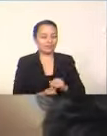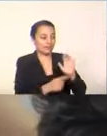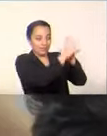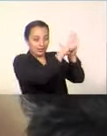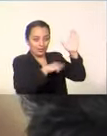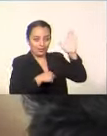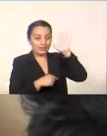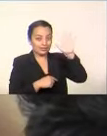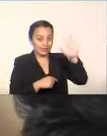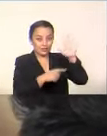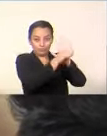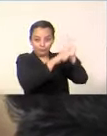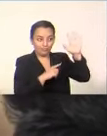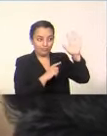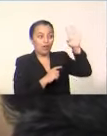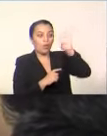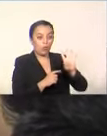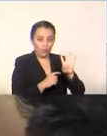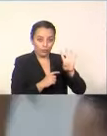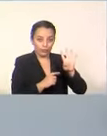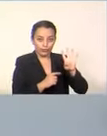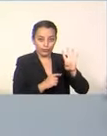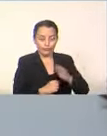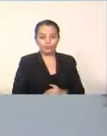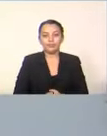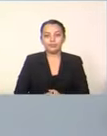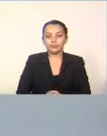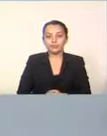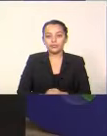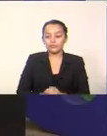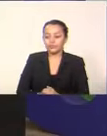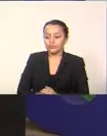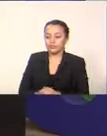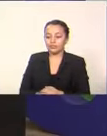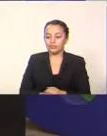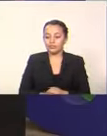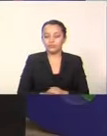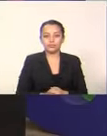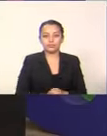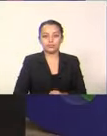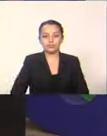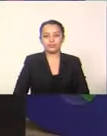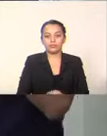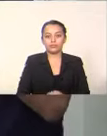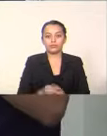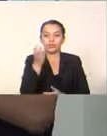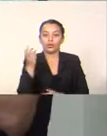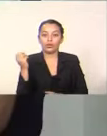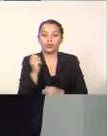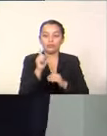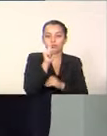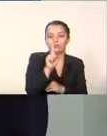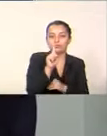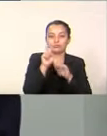Y como presté 1, me queda 4 pequeño, ¿no? Ahora sí. Muy bien, entonces 17 menos 9, como ustedes me dijeron,